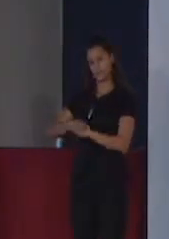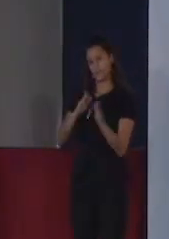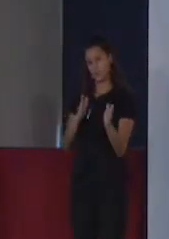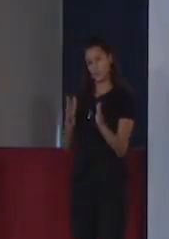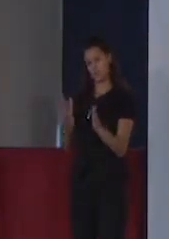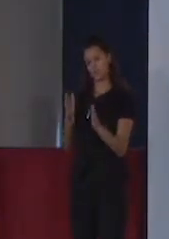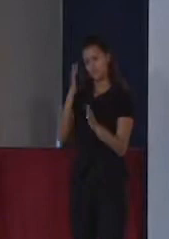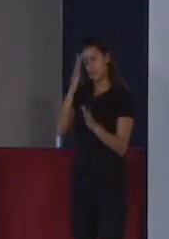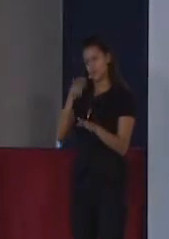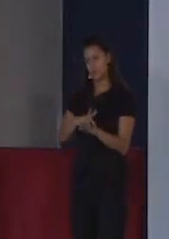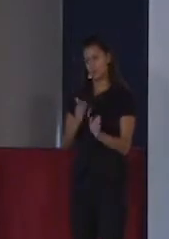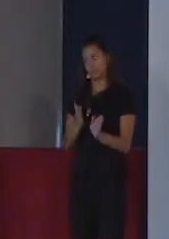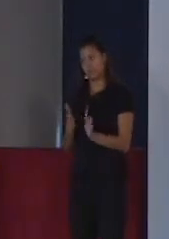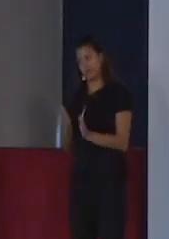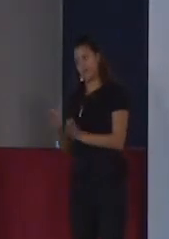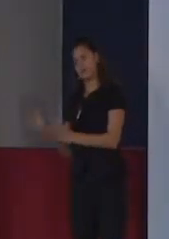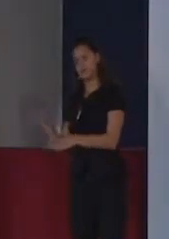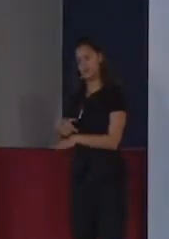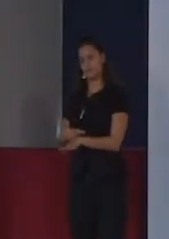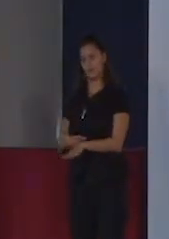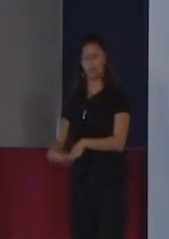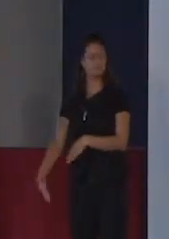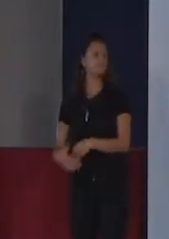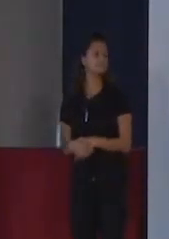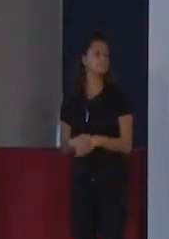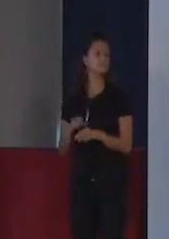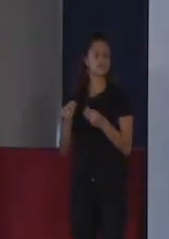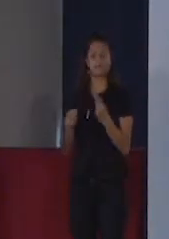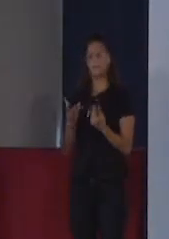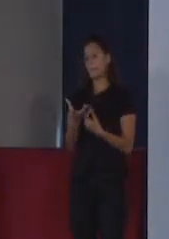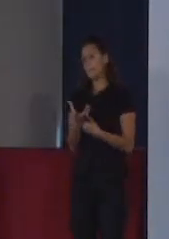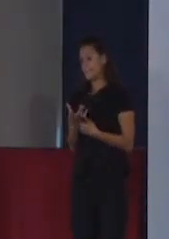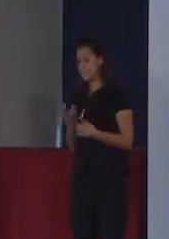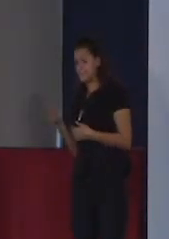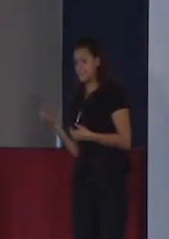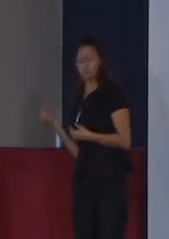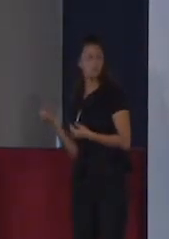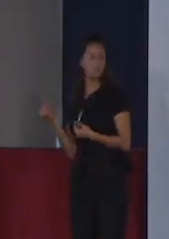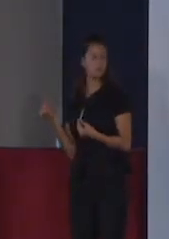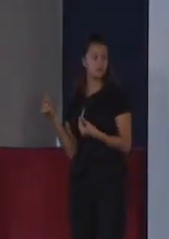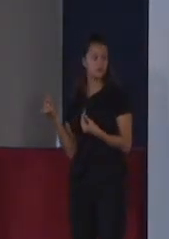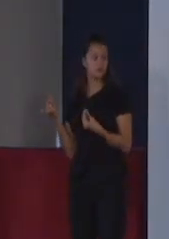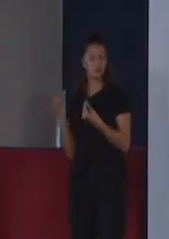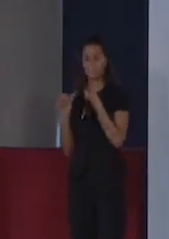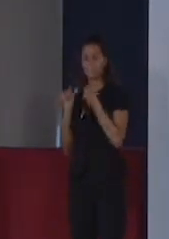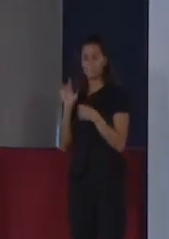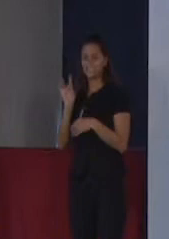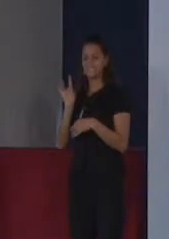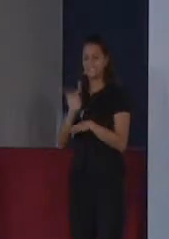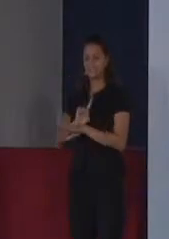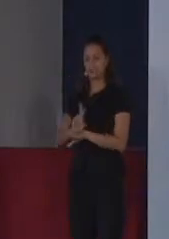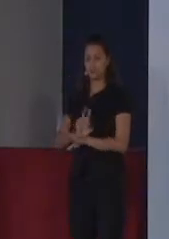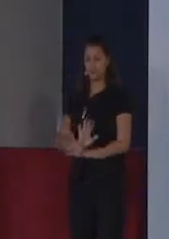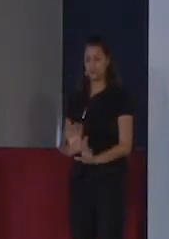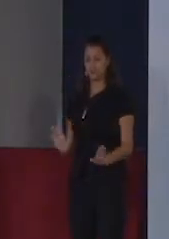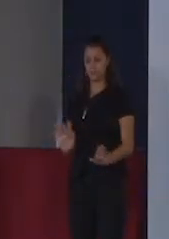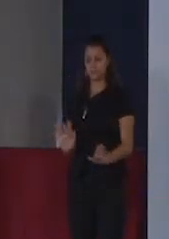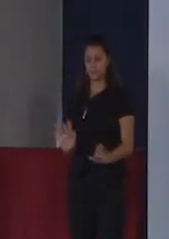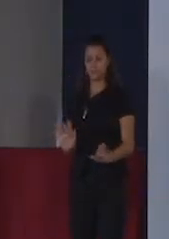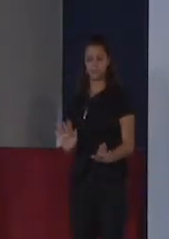está corriendo como mucho la agenda, ¿sí? Entonces, salimos a refrigerio y son 15 minutos de